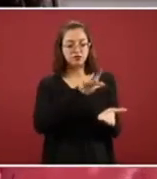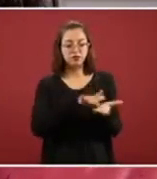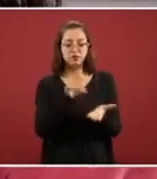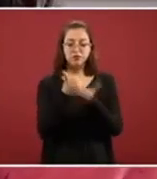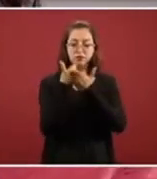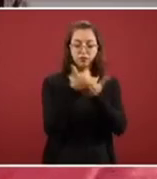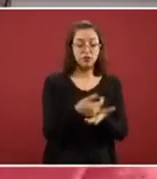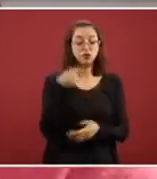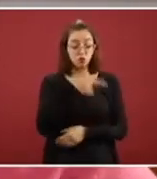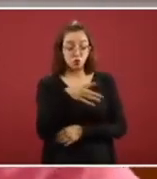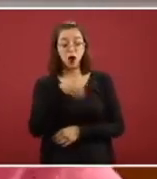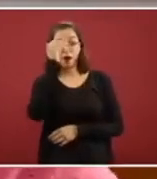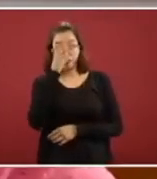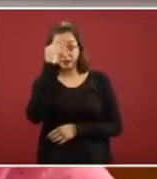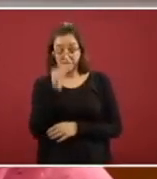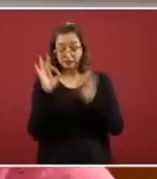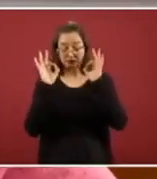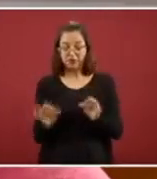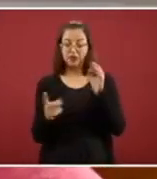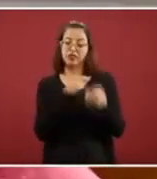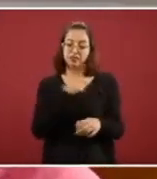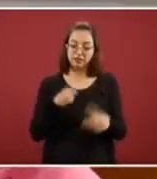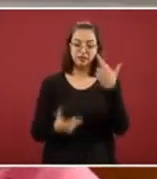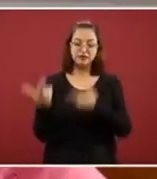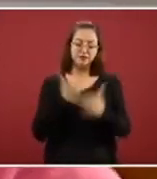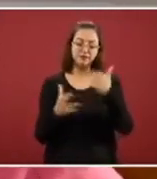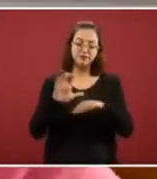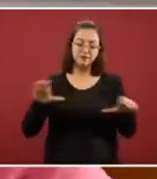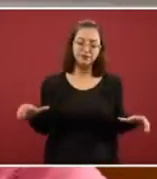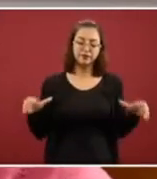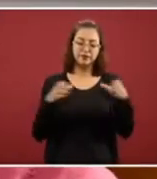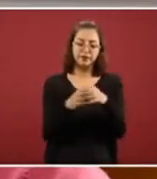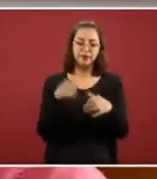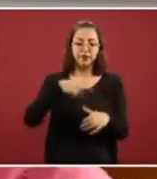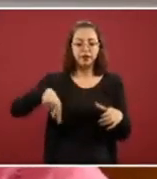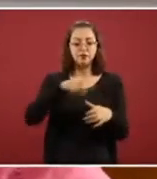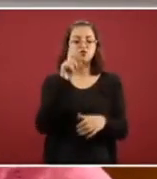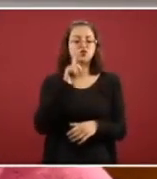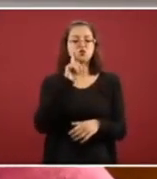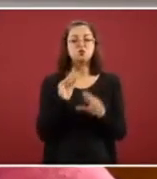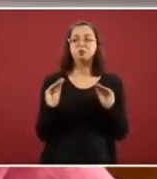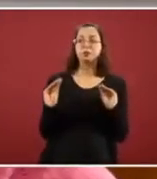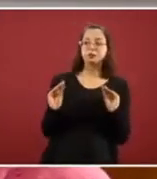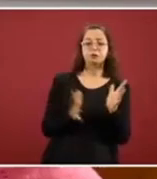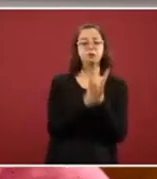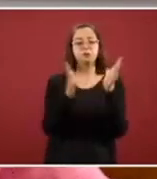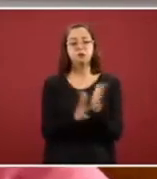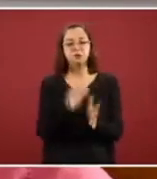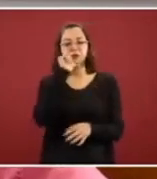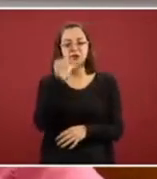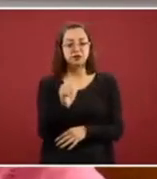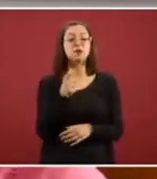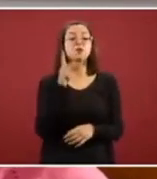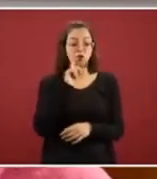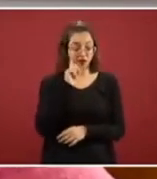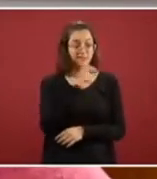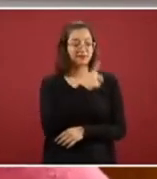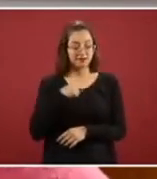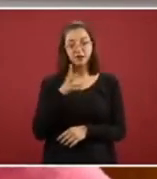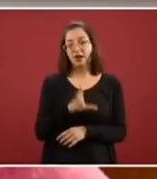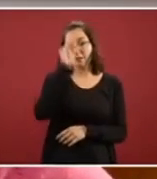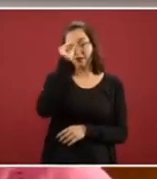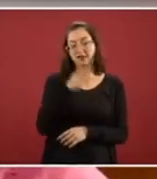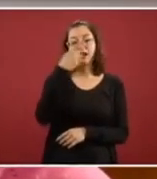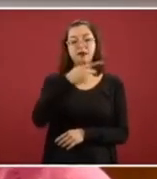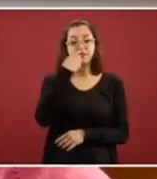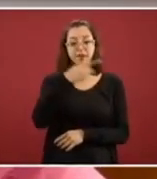que aprendas tú, tienes que regresar a la comunidad, porque a la comunidad no participan a las mujeres, porque las mujeres tienen que hablar. Y esa